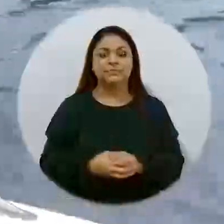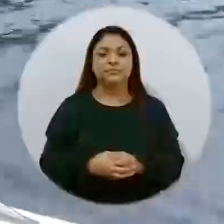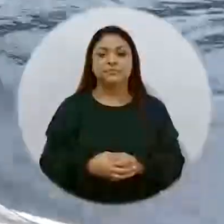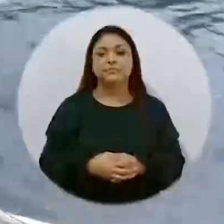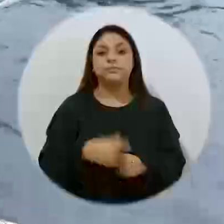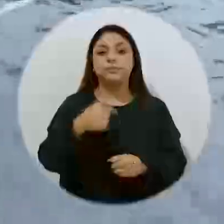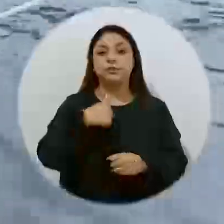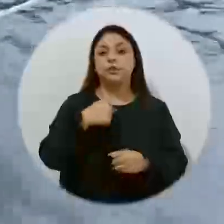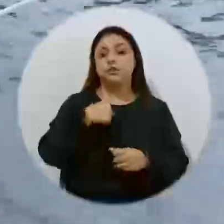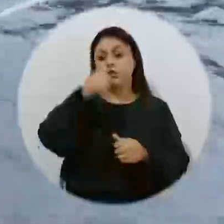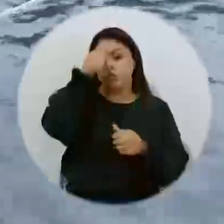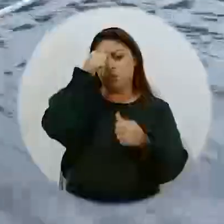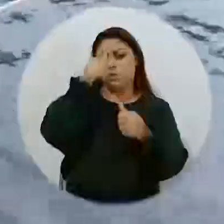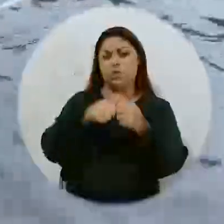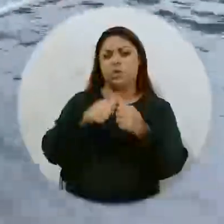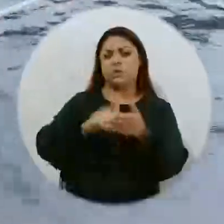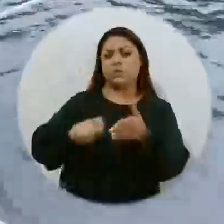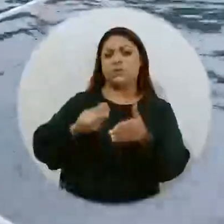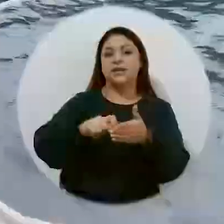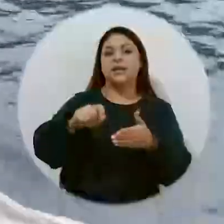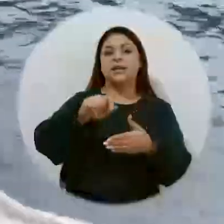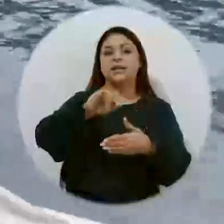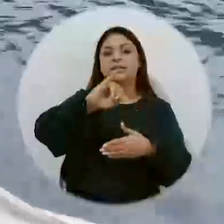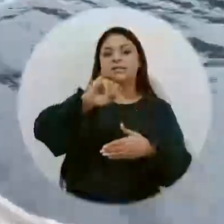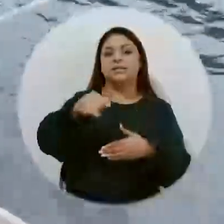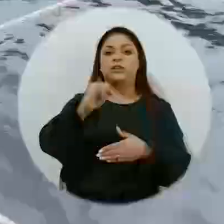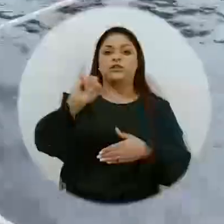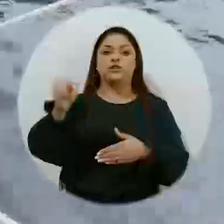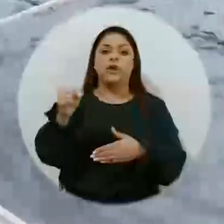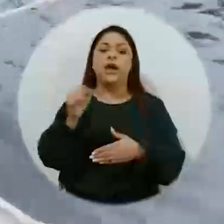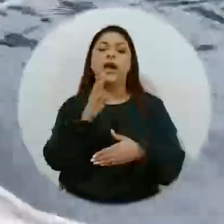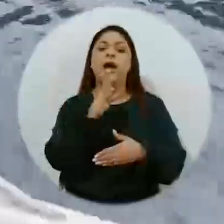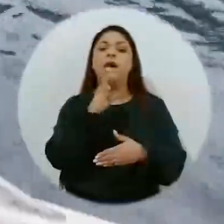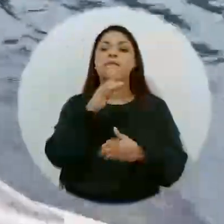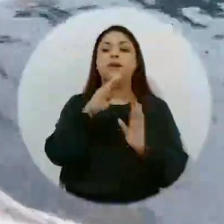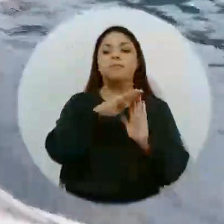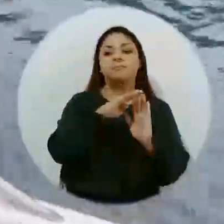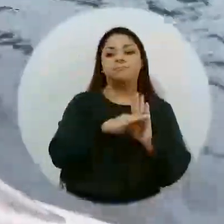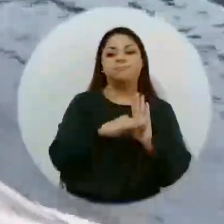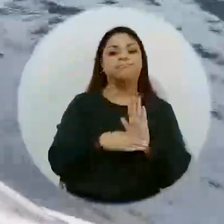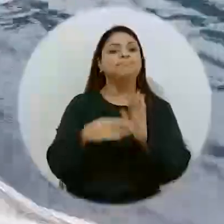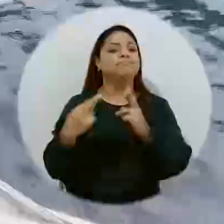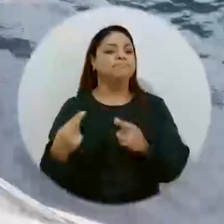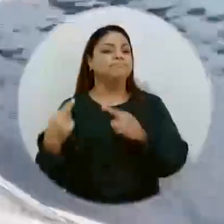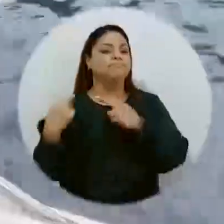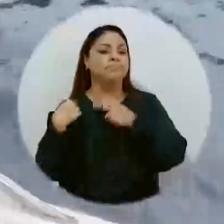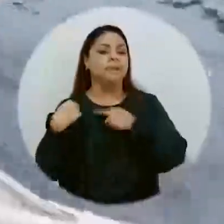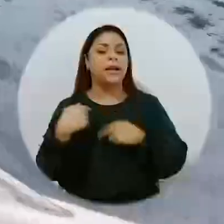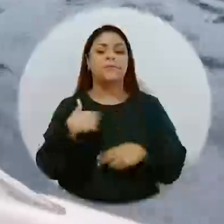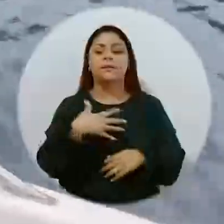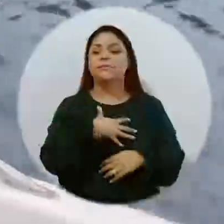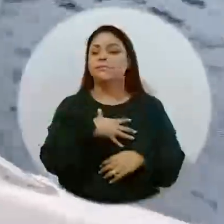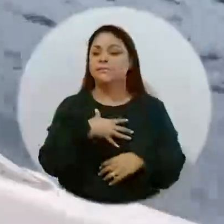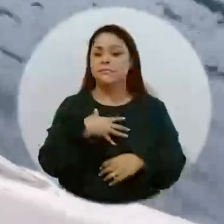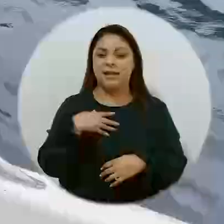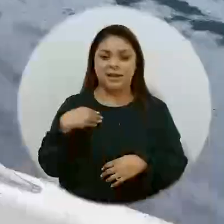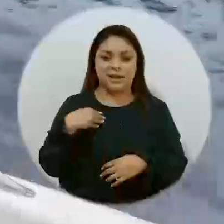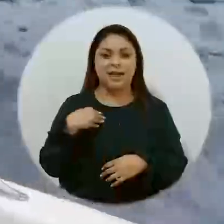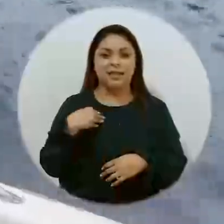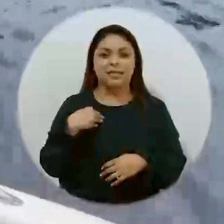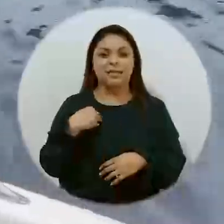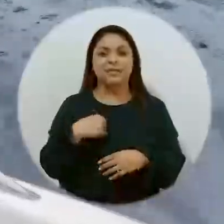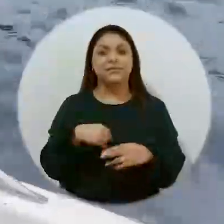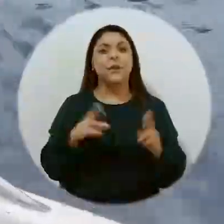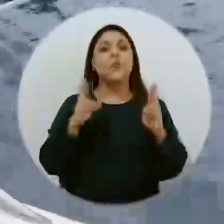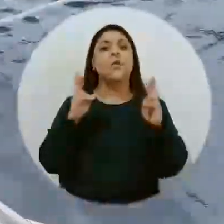cerrar recordando a Hans Jonas, que habla sobre el principio de responsabilidad. Lo dice de una manera que me parece